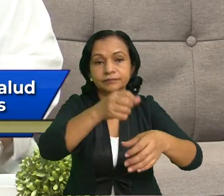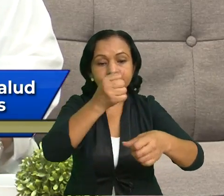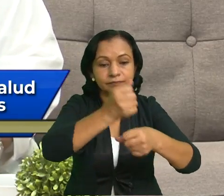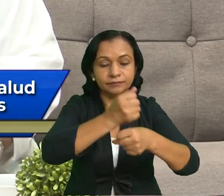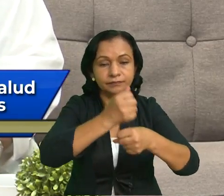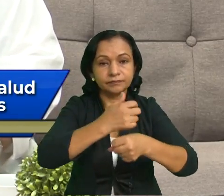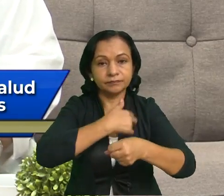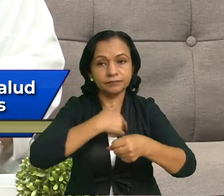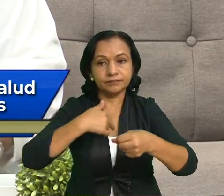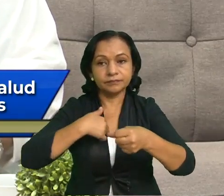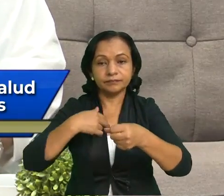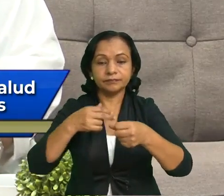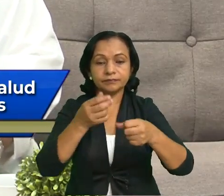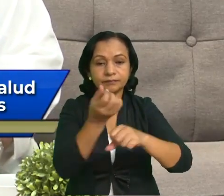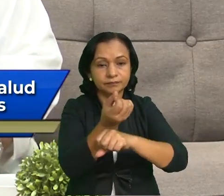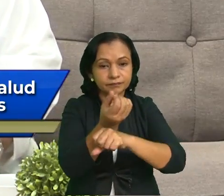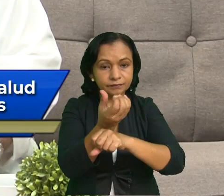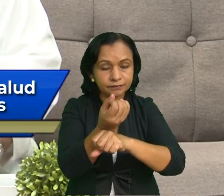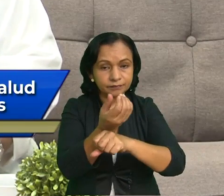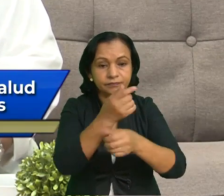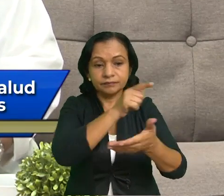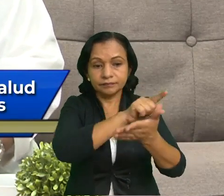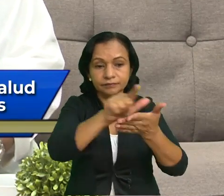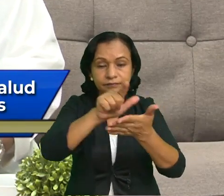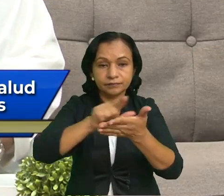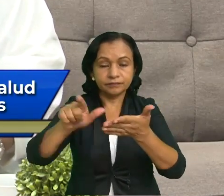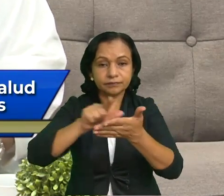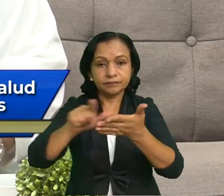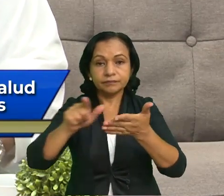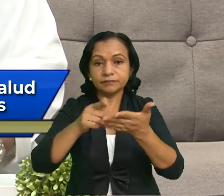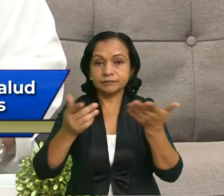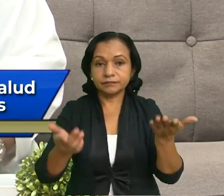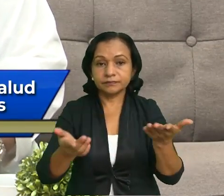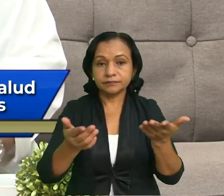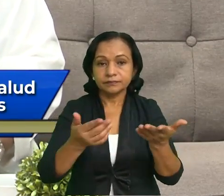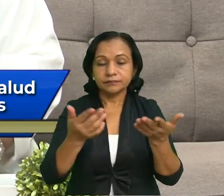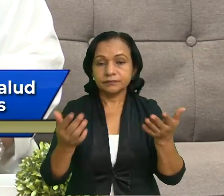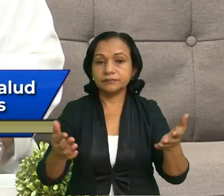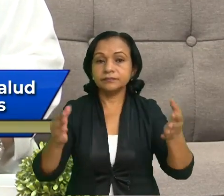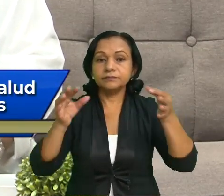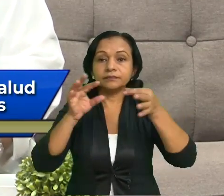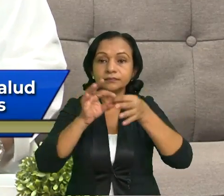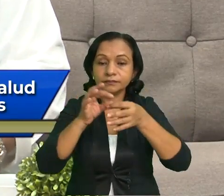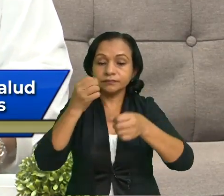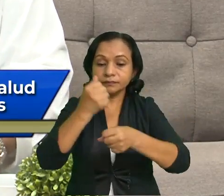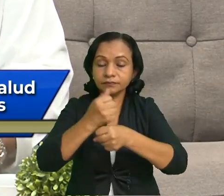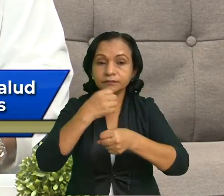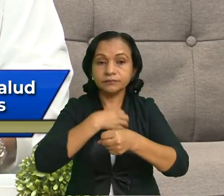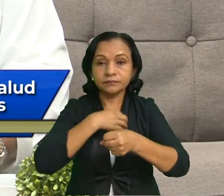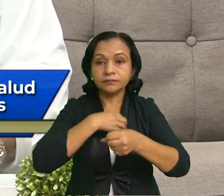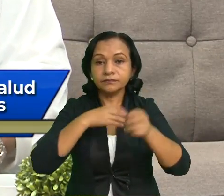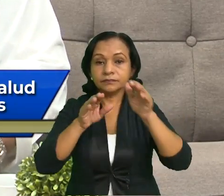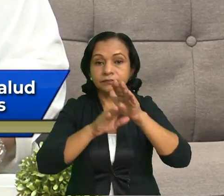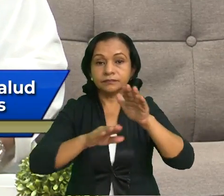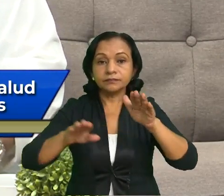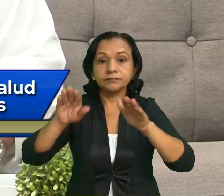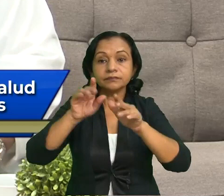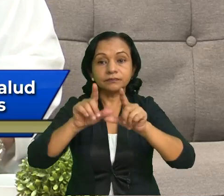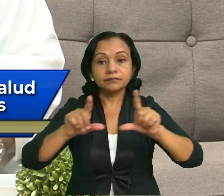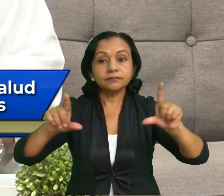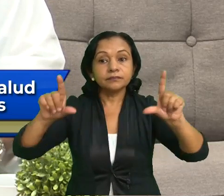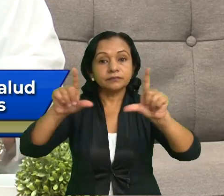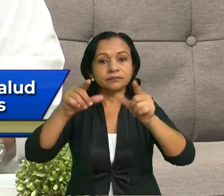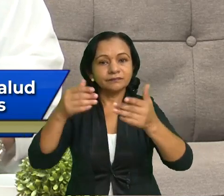tenés que hacer coordinados con alcaldías en las jornadas de limpieza de eliminación de criaderos que es parte de nuestro trabajo pero más intensificado en estos lugares que ahora